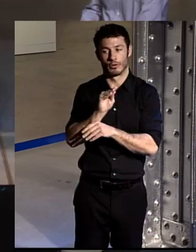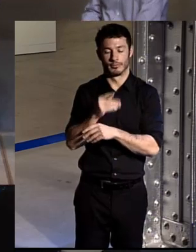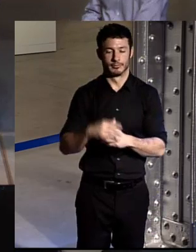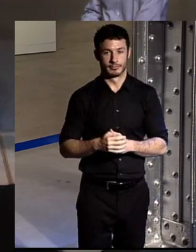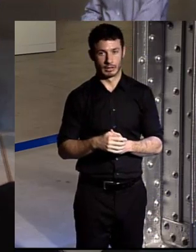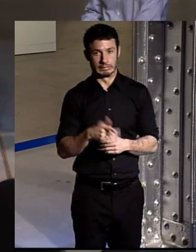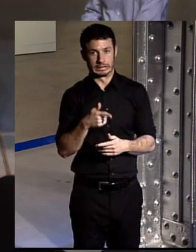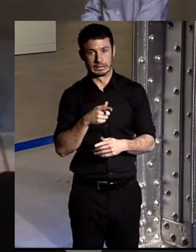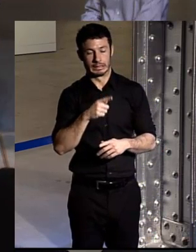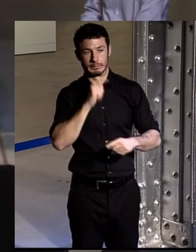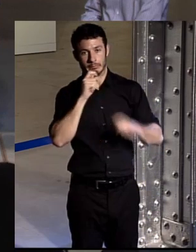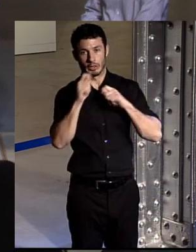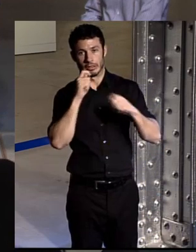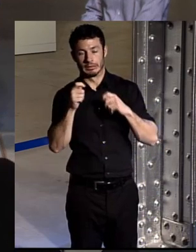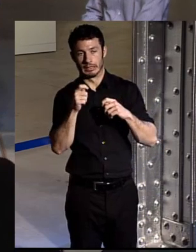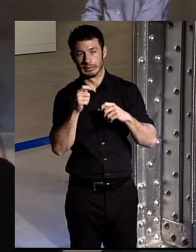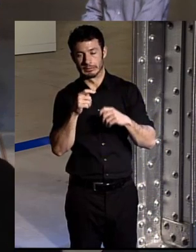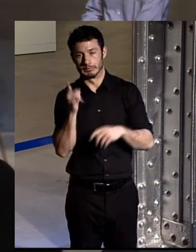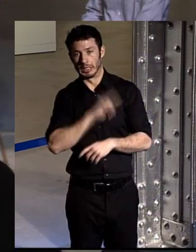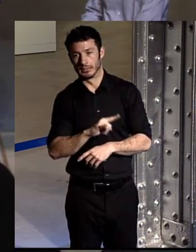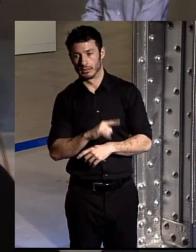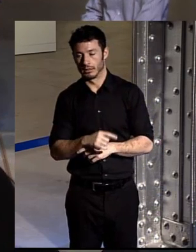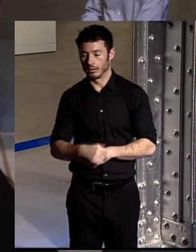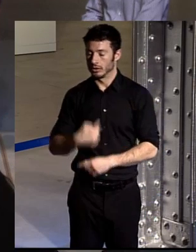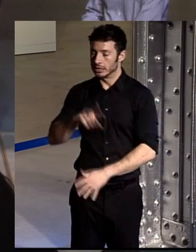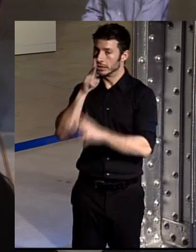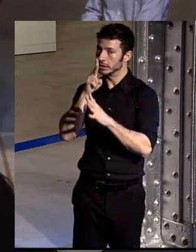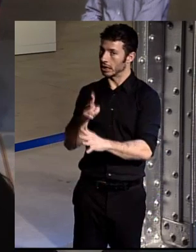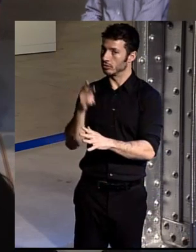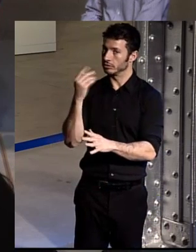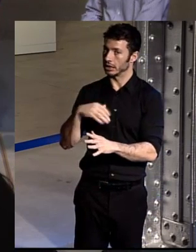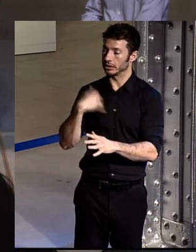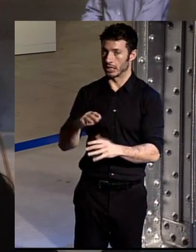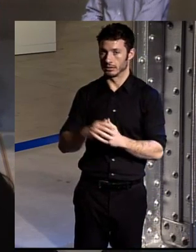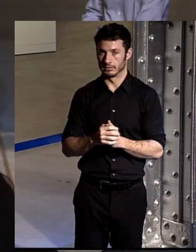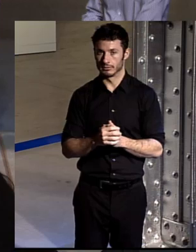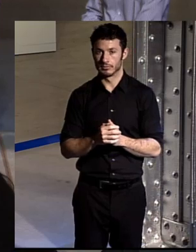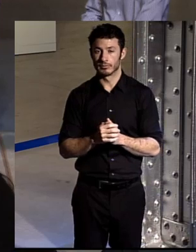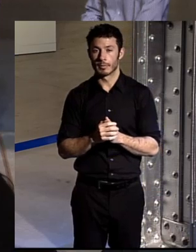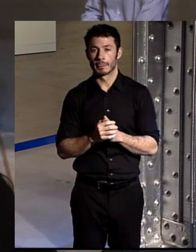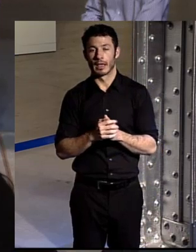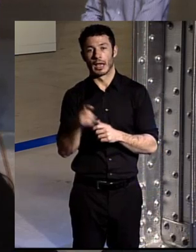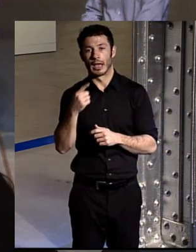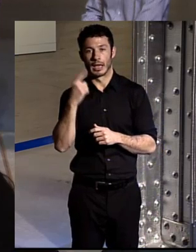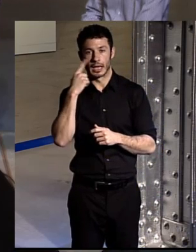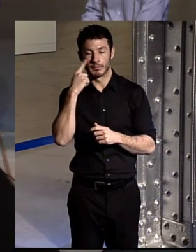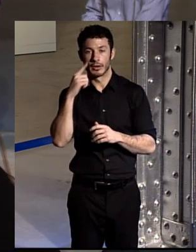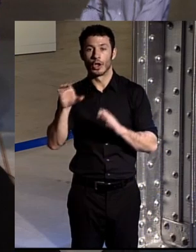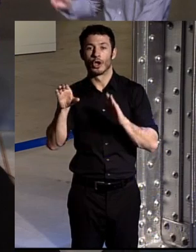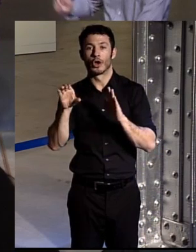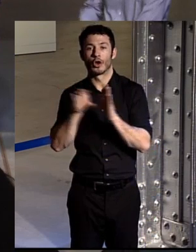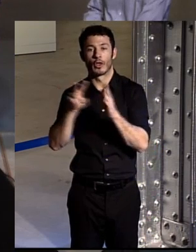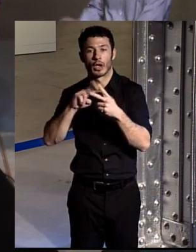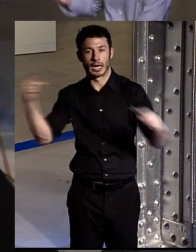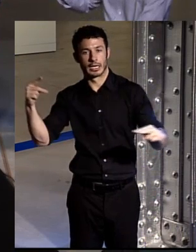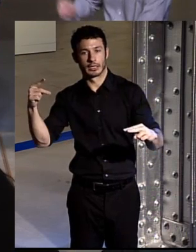periodistas y sobre todo yo lo decimos siempre mal. Llevo 7 años diciéndoselo. Código genético de cada uno, no. El código genético es como la piedra roseta, no se puede usar